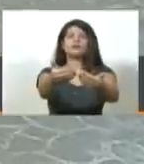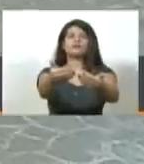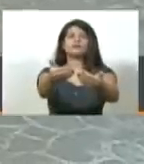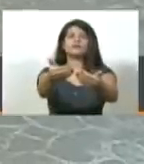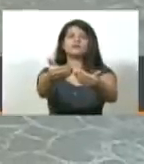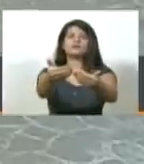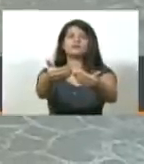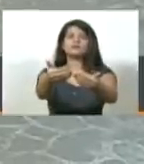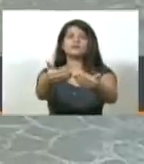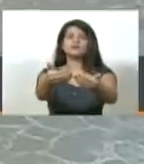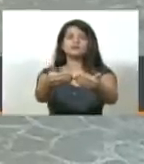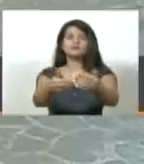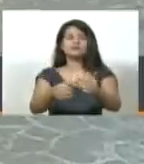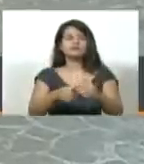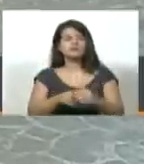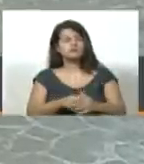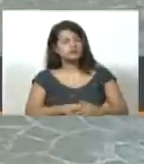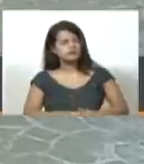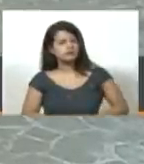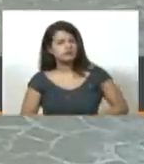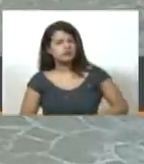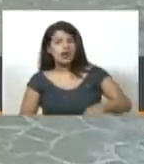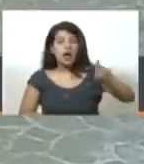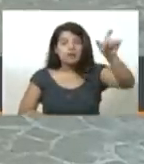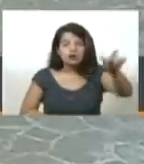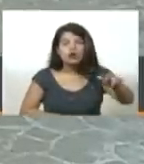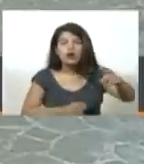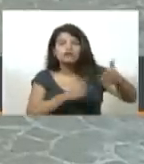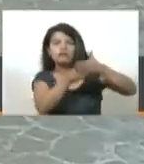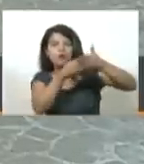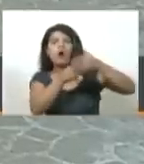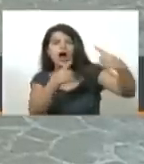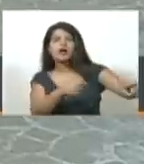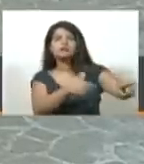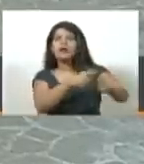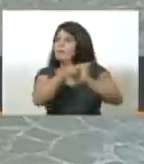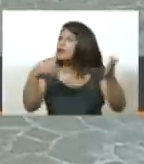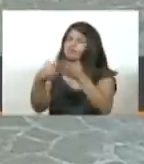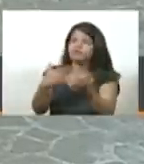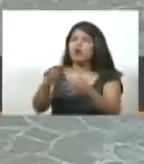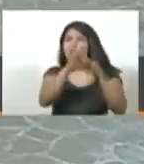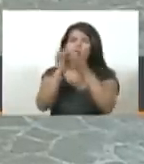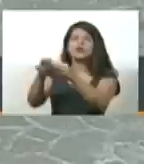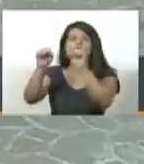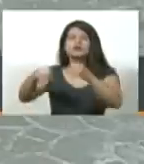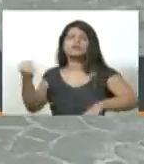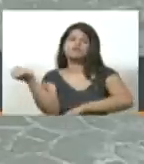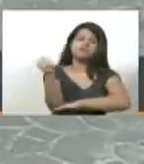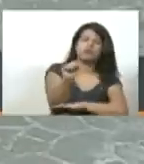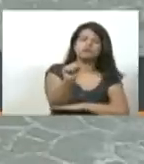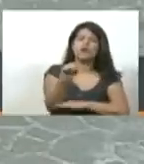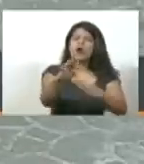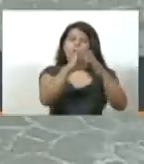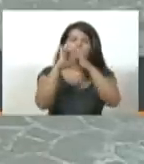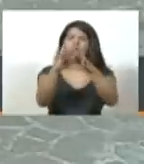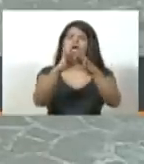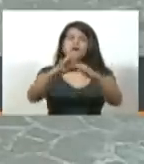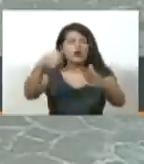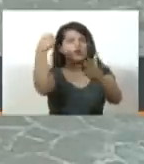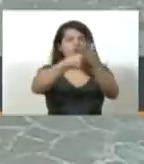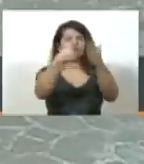Habrá quien se oponga, pero unidos venceremos. Unidad, lucha, batalla y